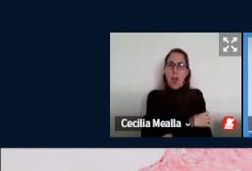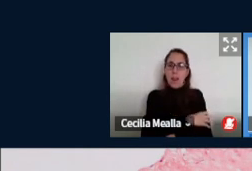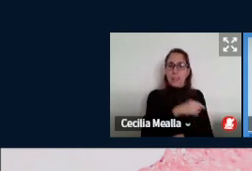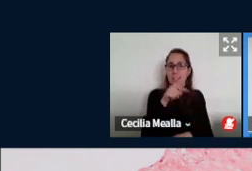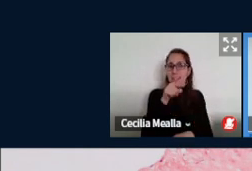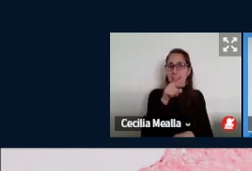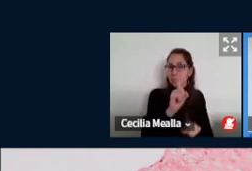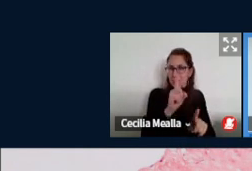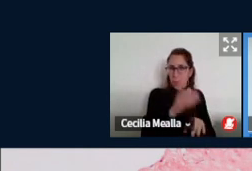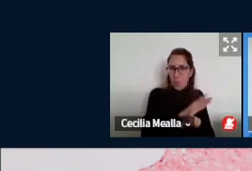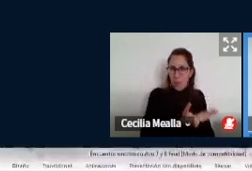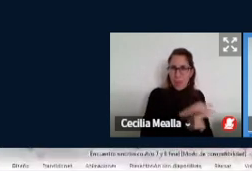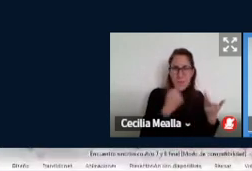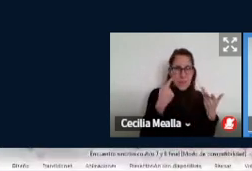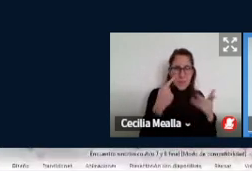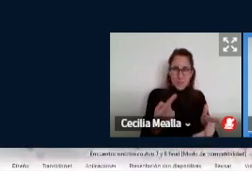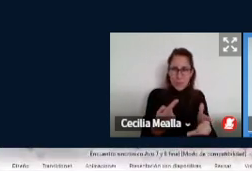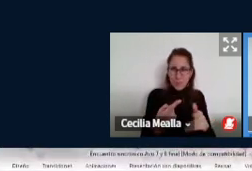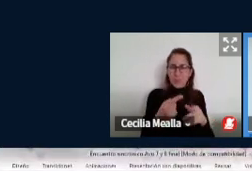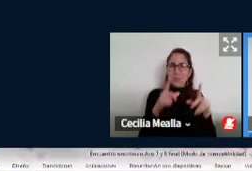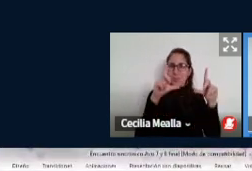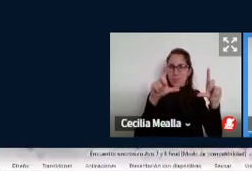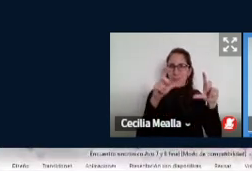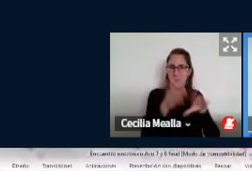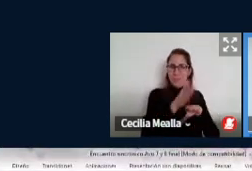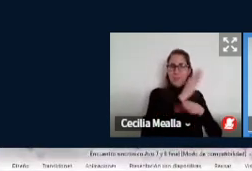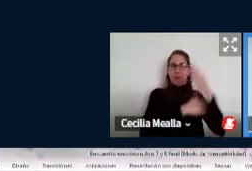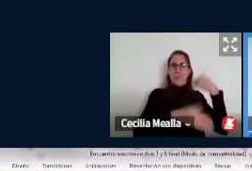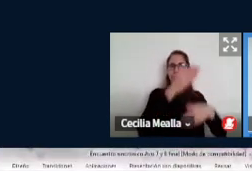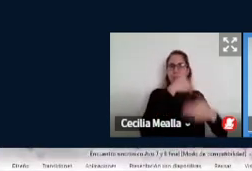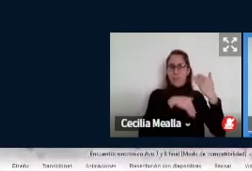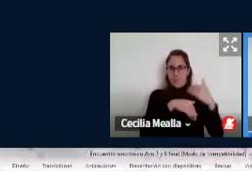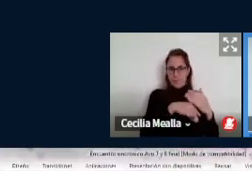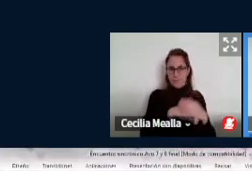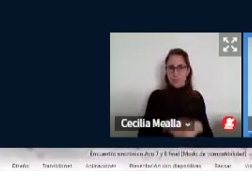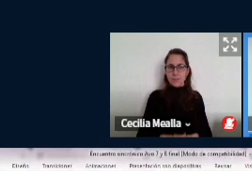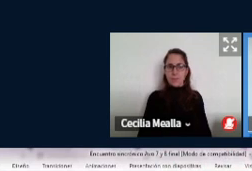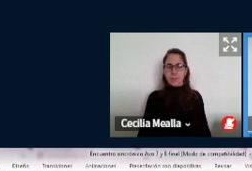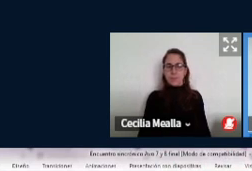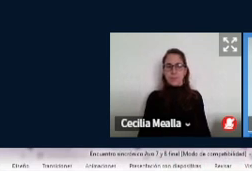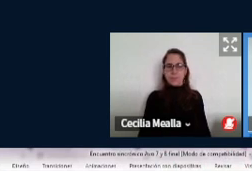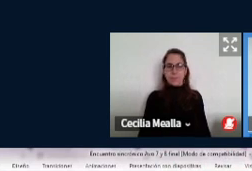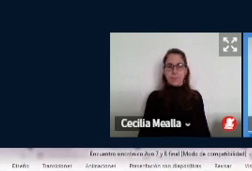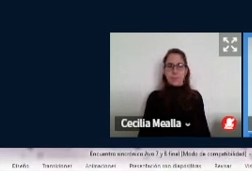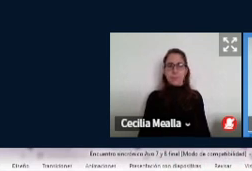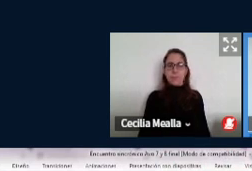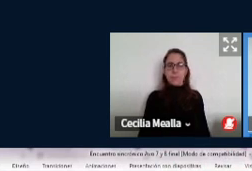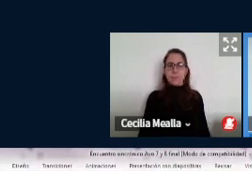son, como las veíamos bien en la imagen anterior, que ahora vuelvo.